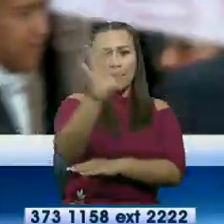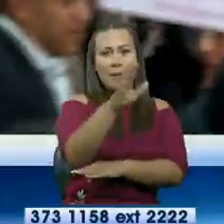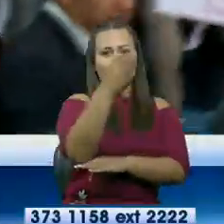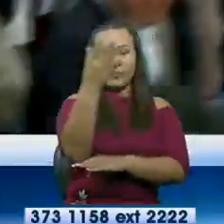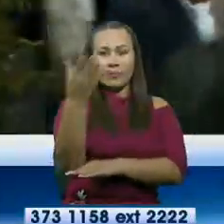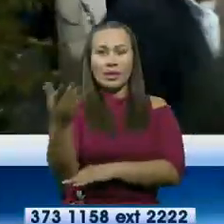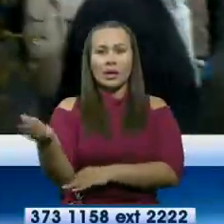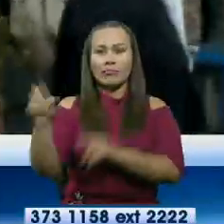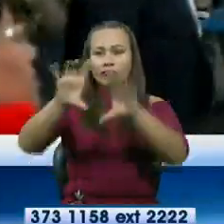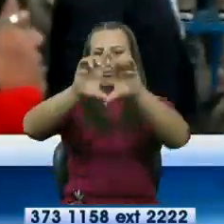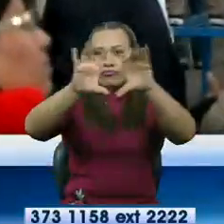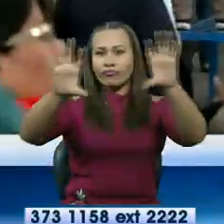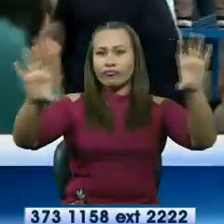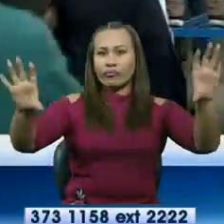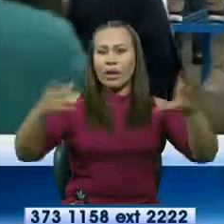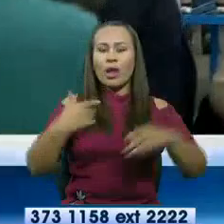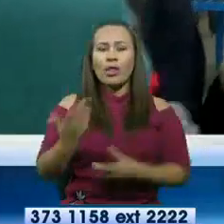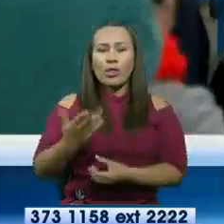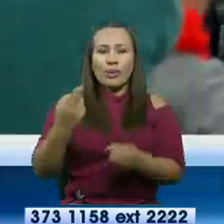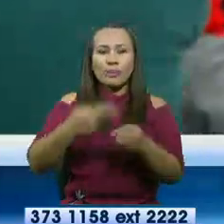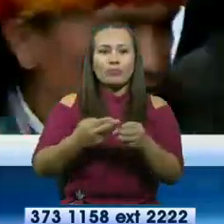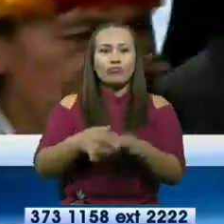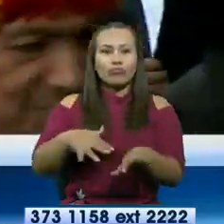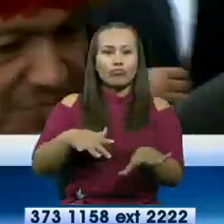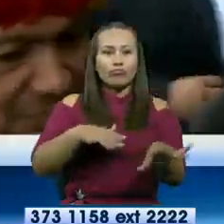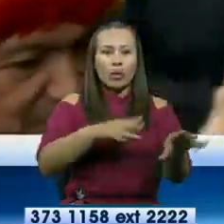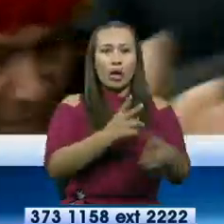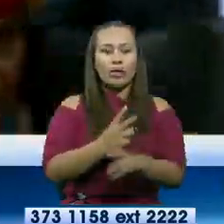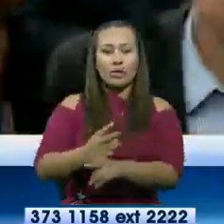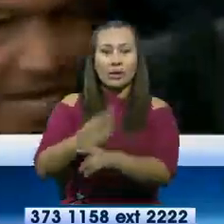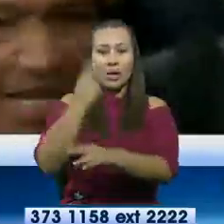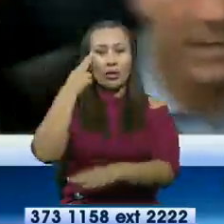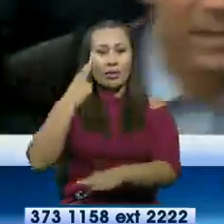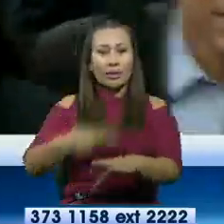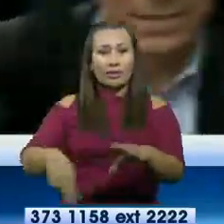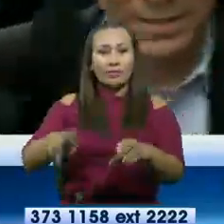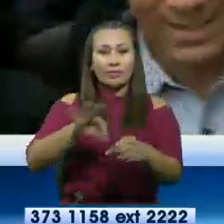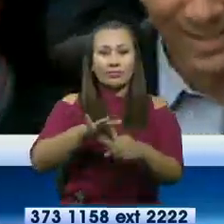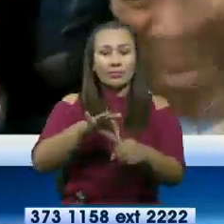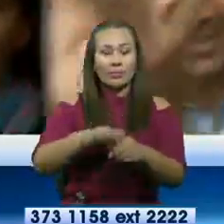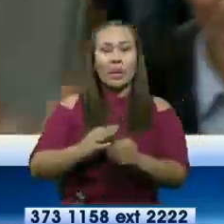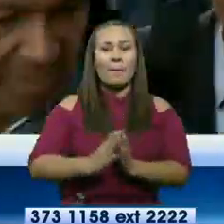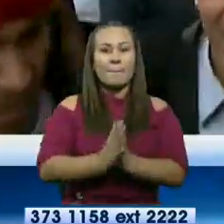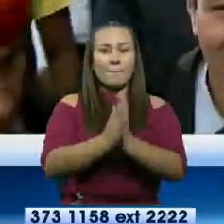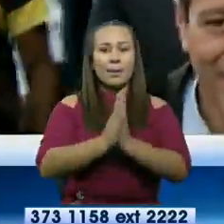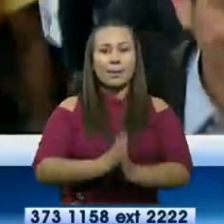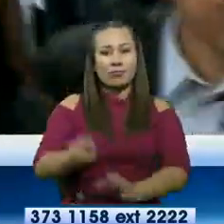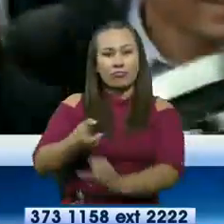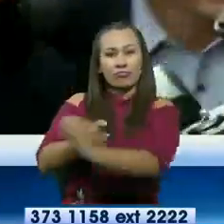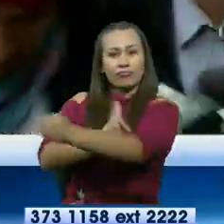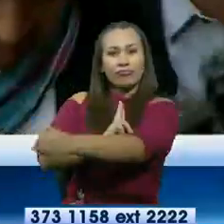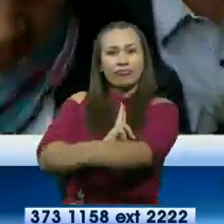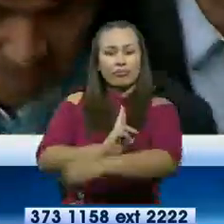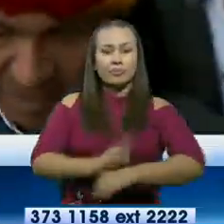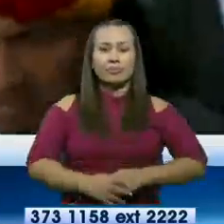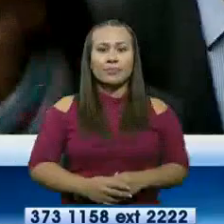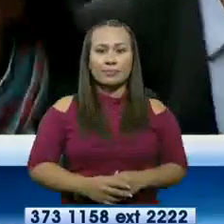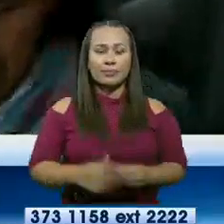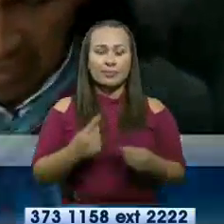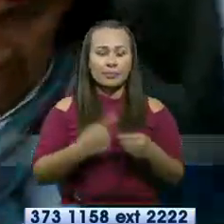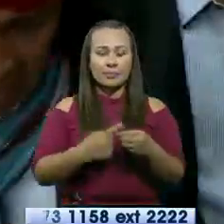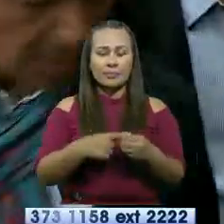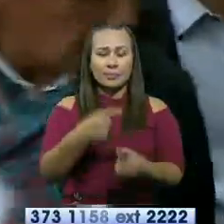y consignas, caminaron hasta el Consejo Nacional Electoral para presentar su solicitud de desafiliación. En Quito